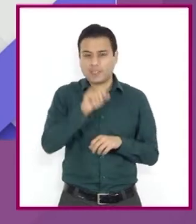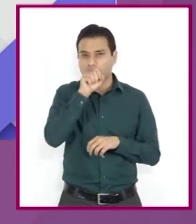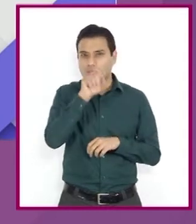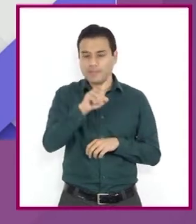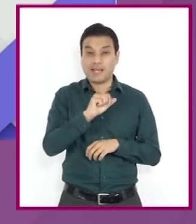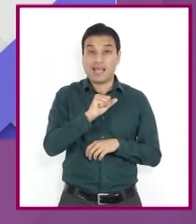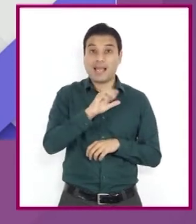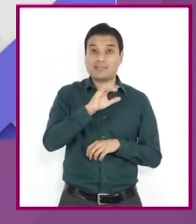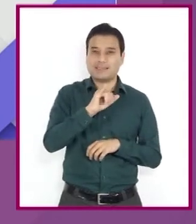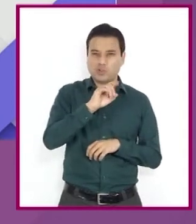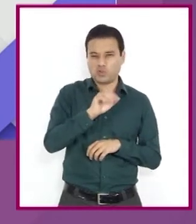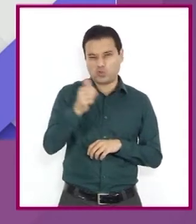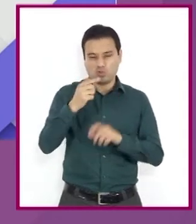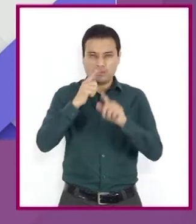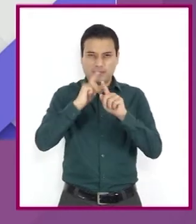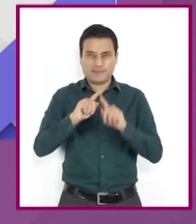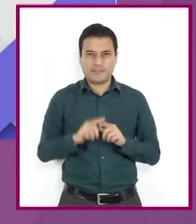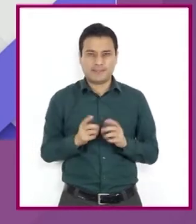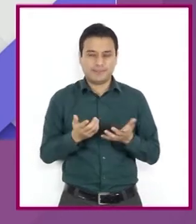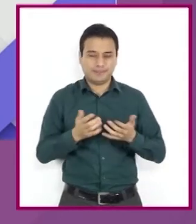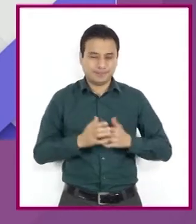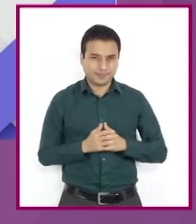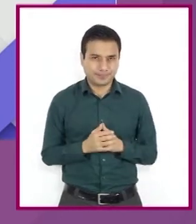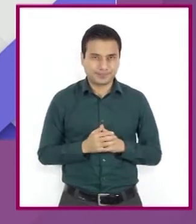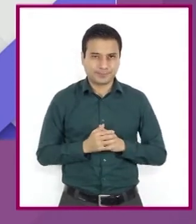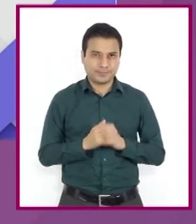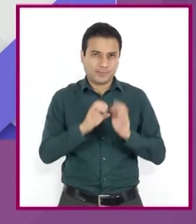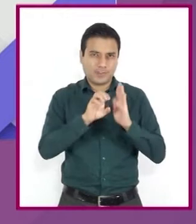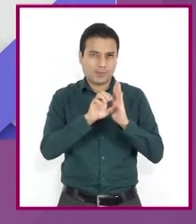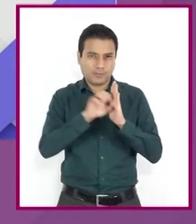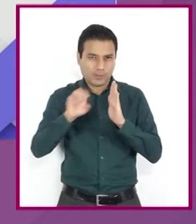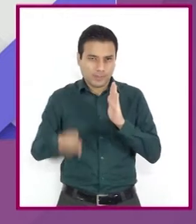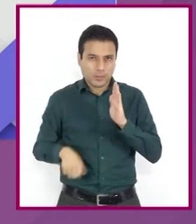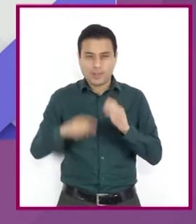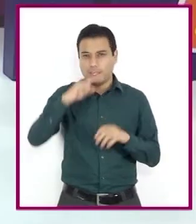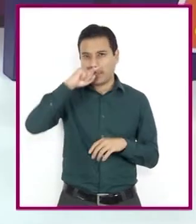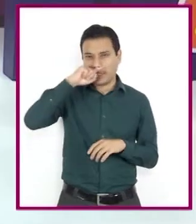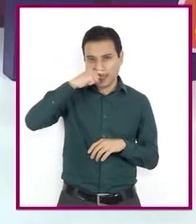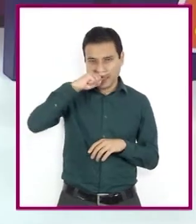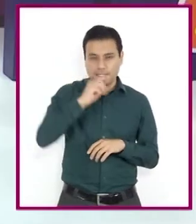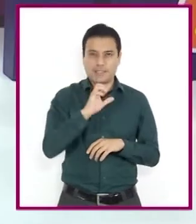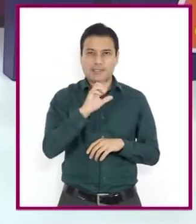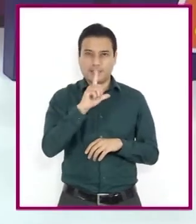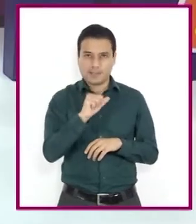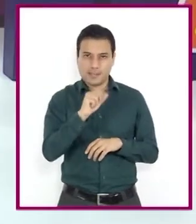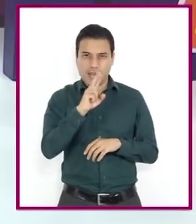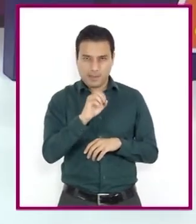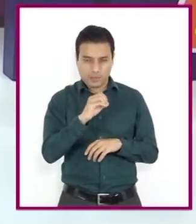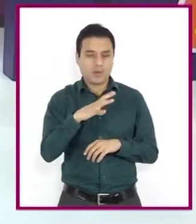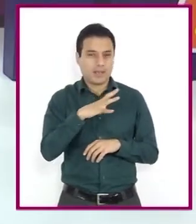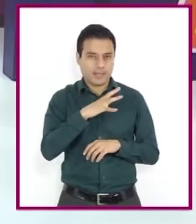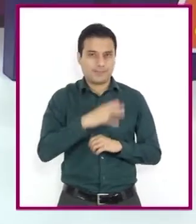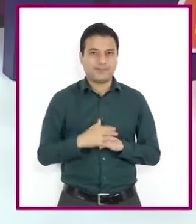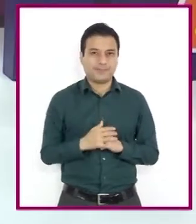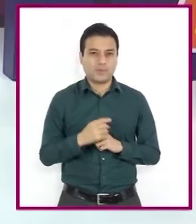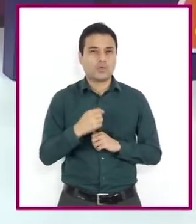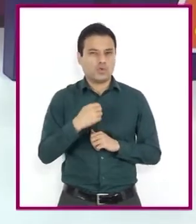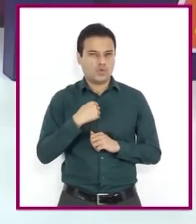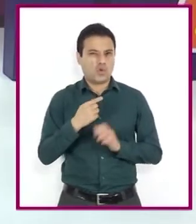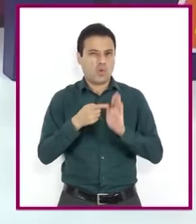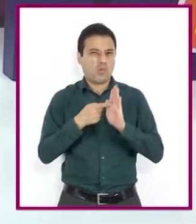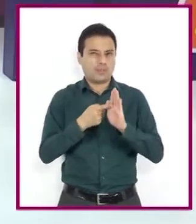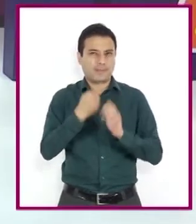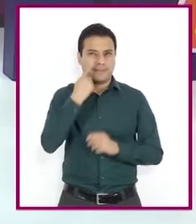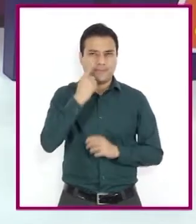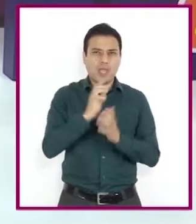sórbico, existentes en algunas especias como la canela y el clavo. Aquí les muestro cómo preparar la